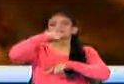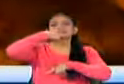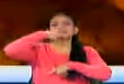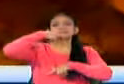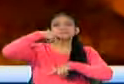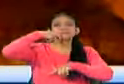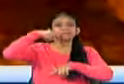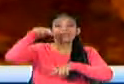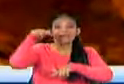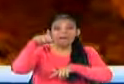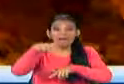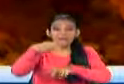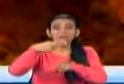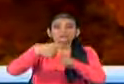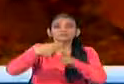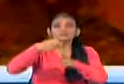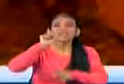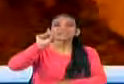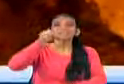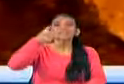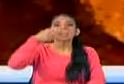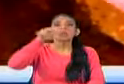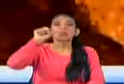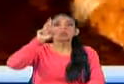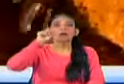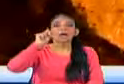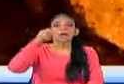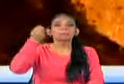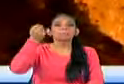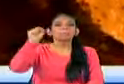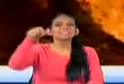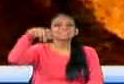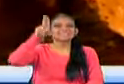famoso sour milk y 8 awareness ti